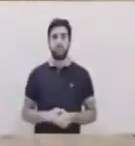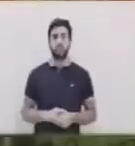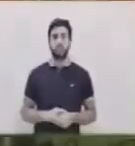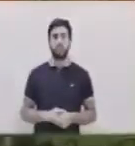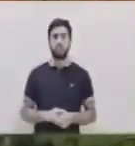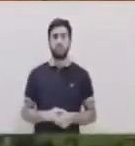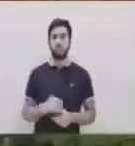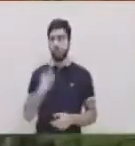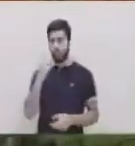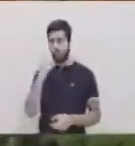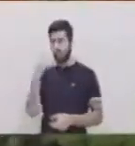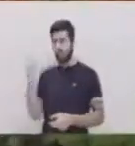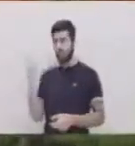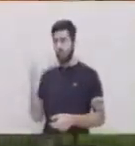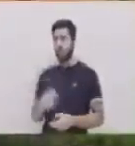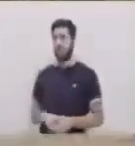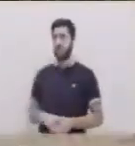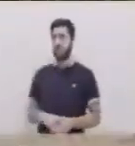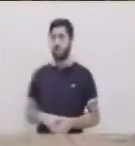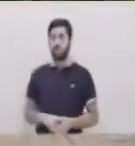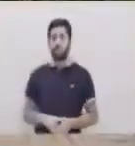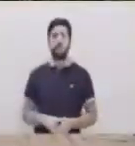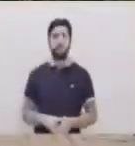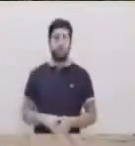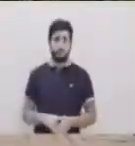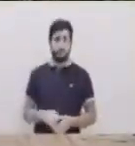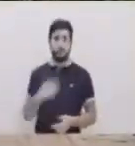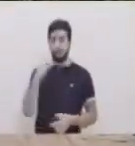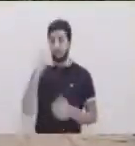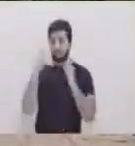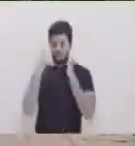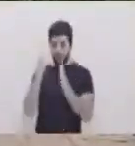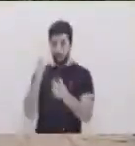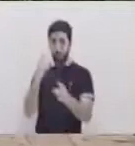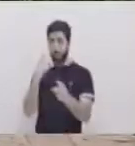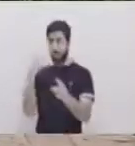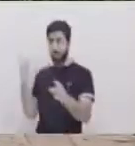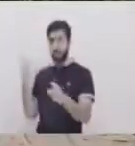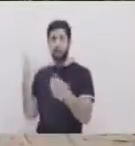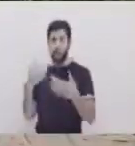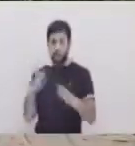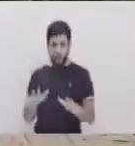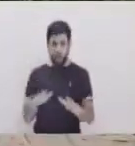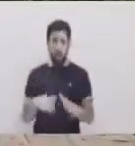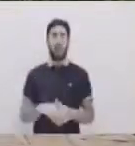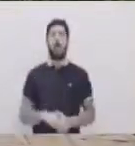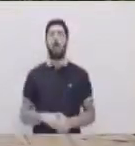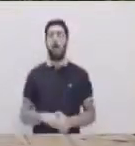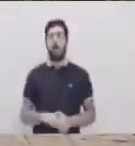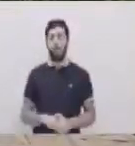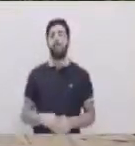utilizando la pelota. Vea, carrera, salto, golpeo y caída.